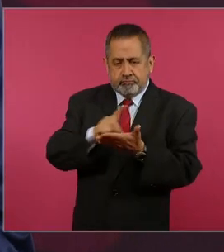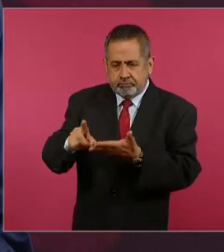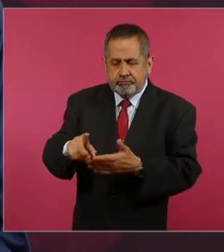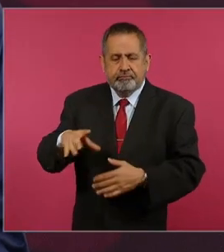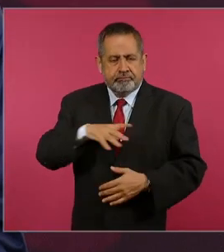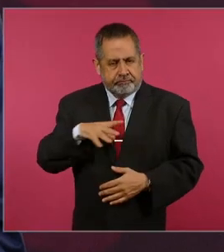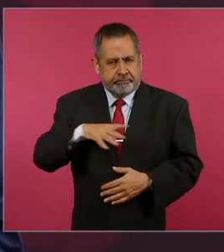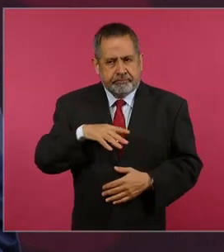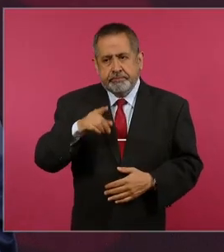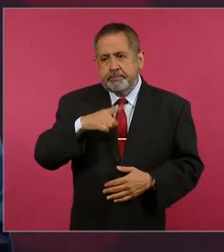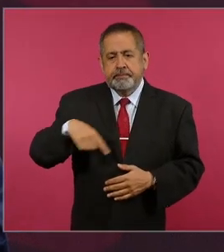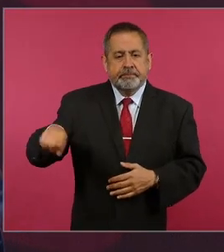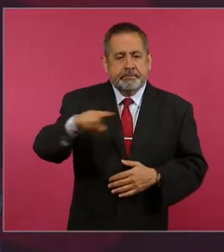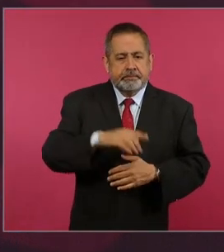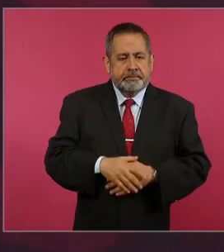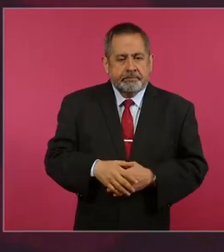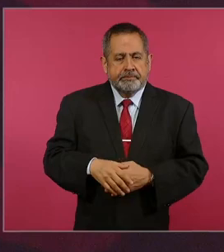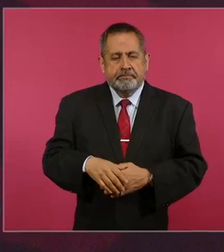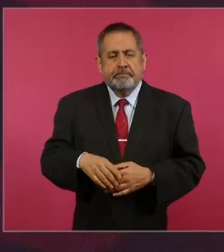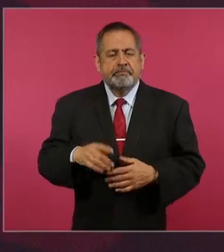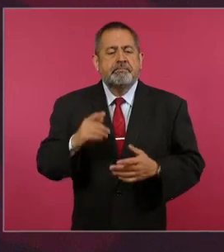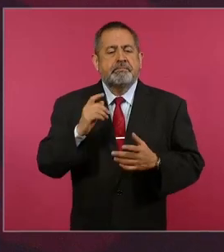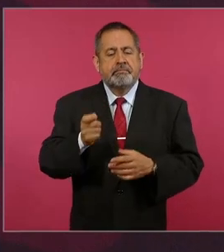Y no tiene que ver con la condición